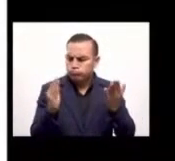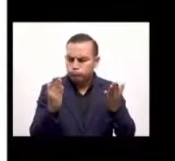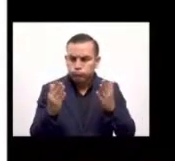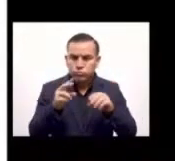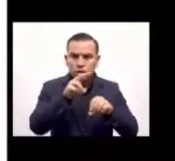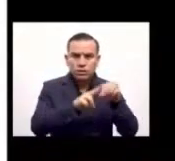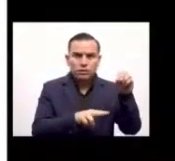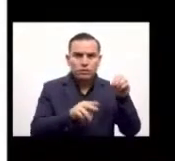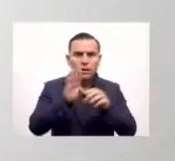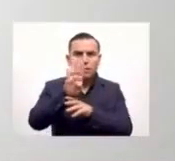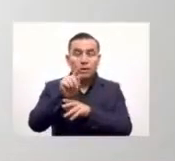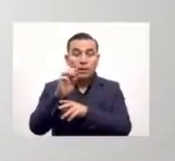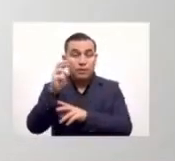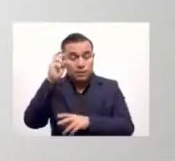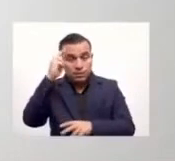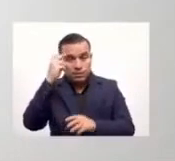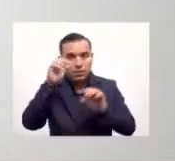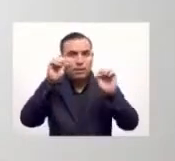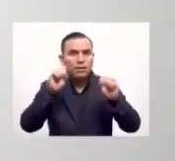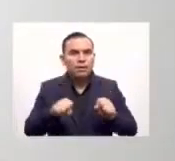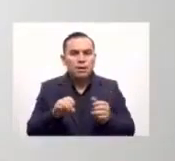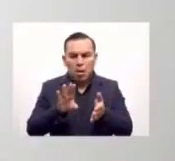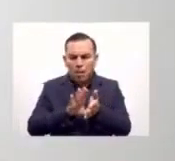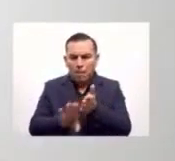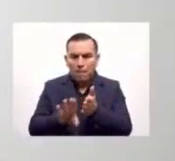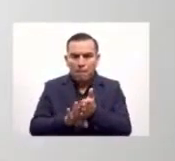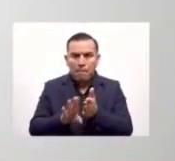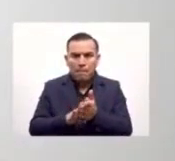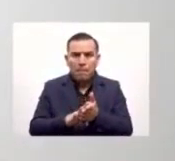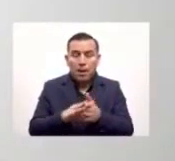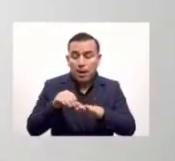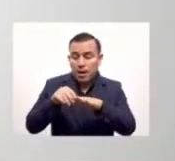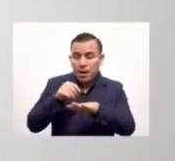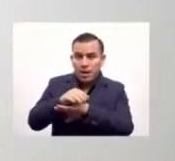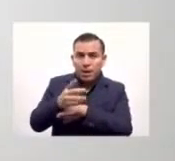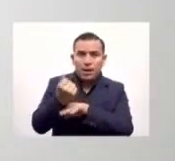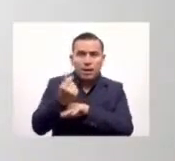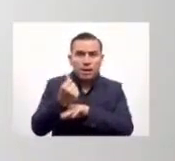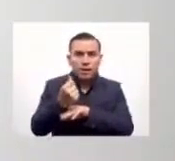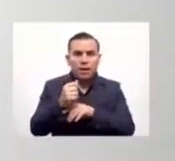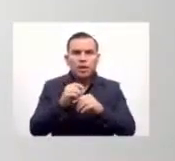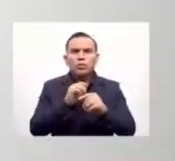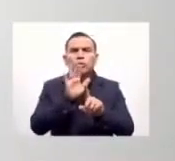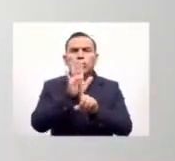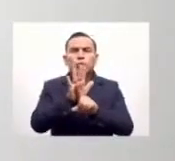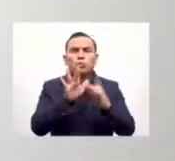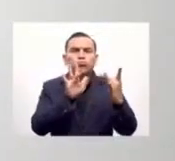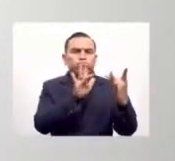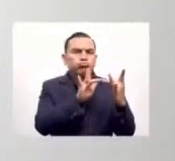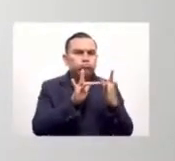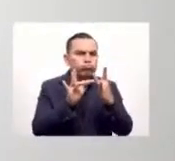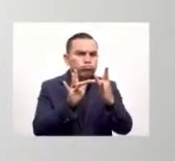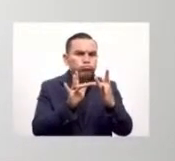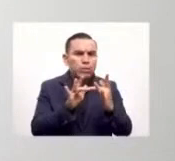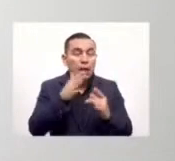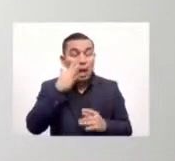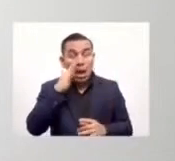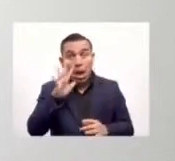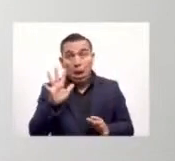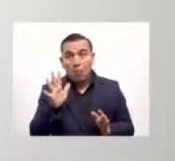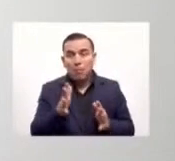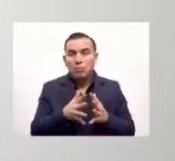alguna manera Latinoamérica está listo para ser vanguardista o de alguna manera tendremos que seguir siendo